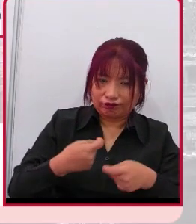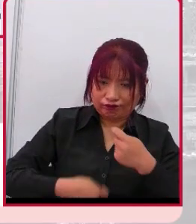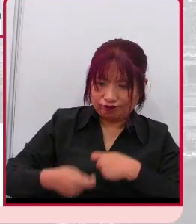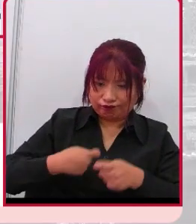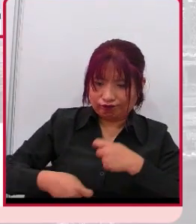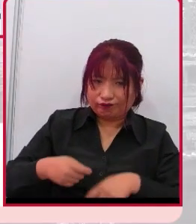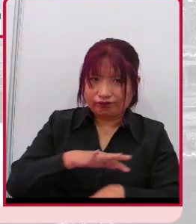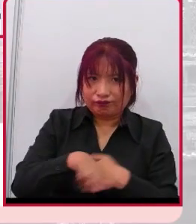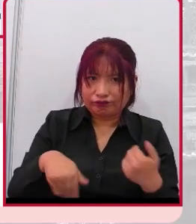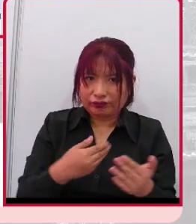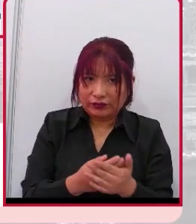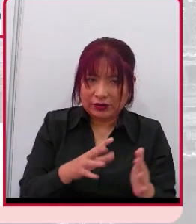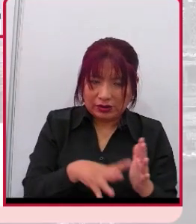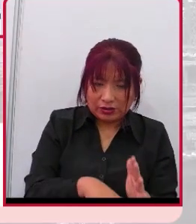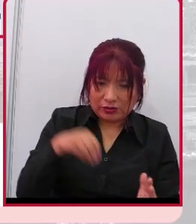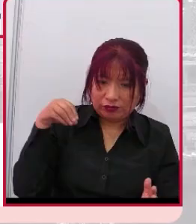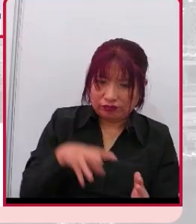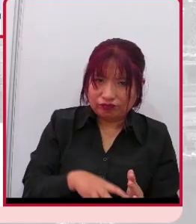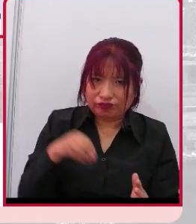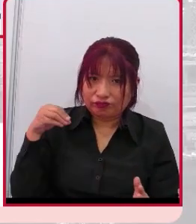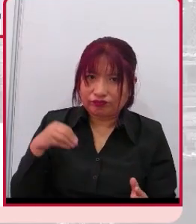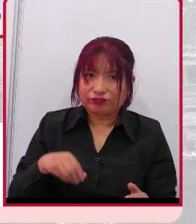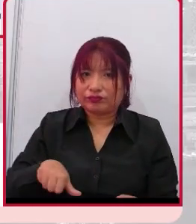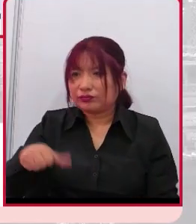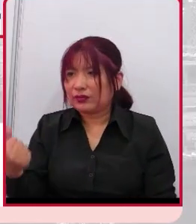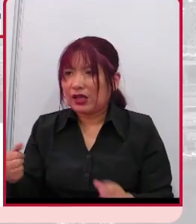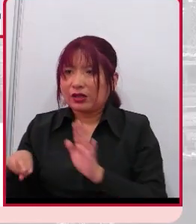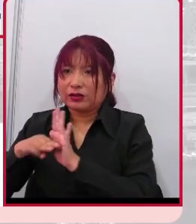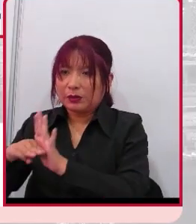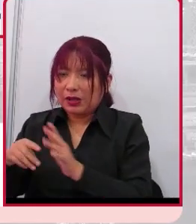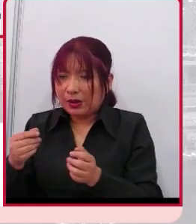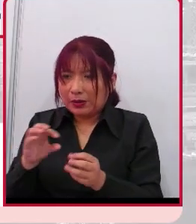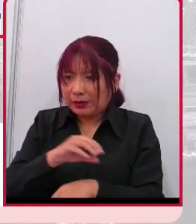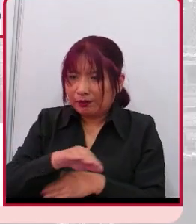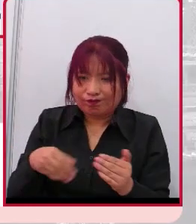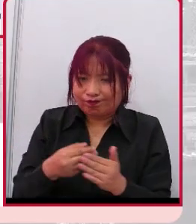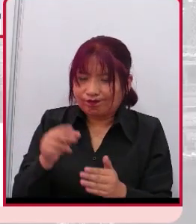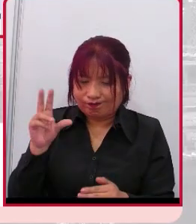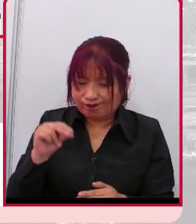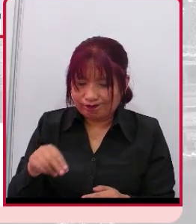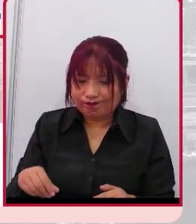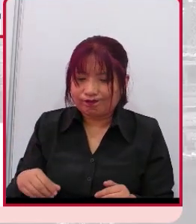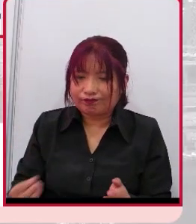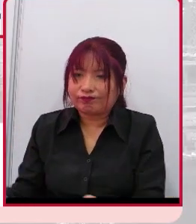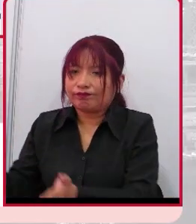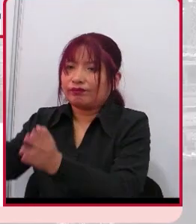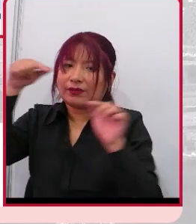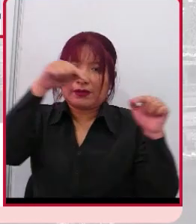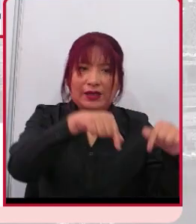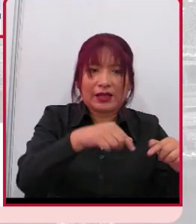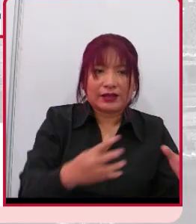era más baja con respecto a las otras dos muestras, este también tenía un valor adicional.